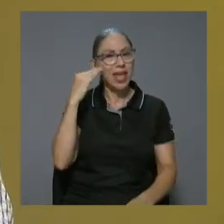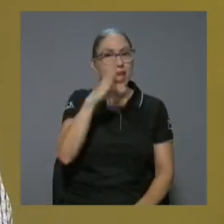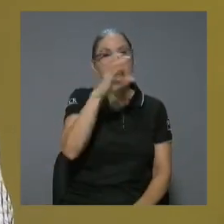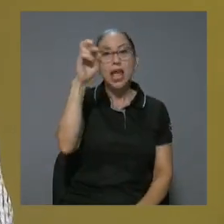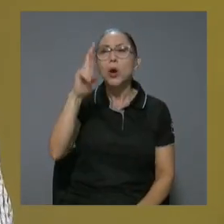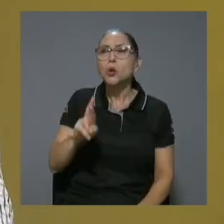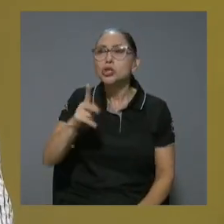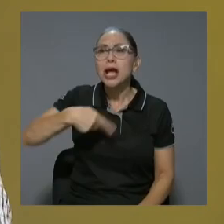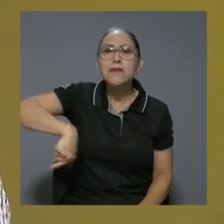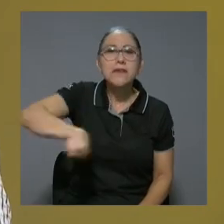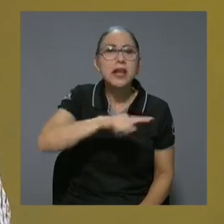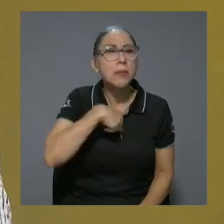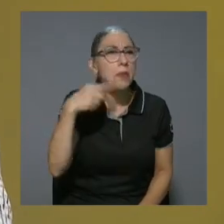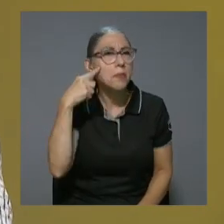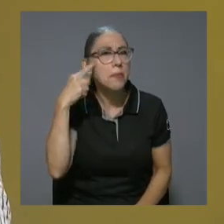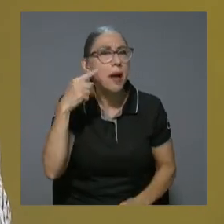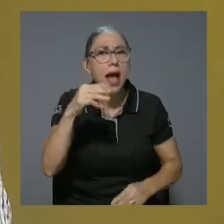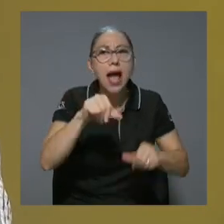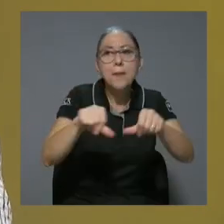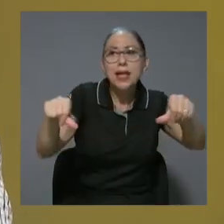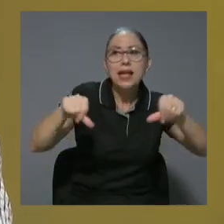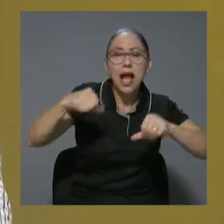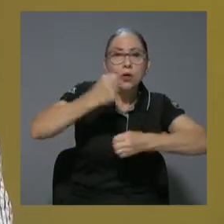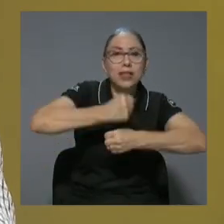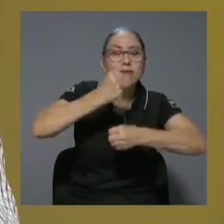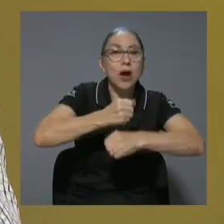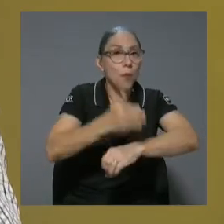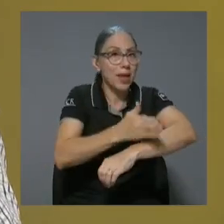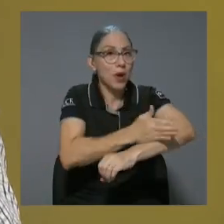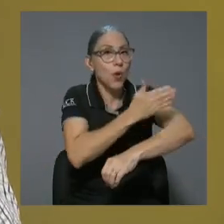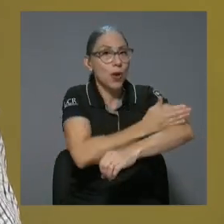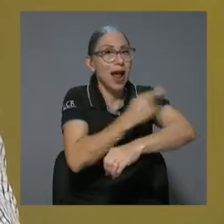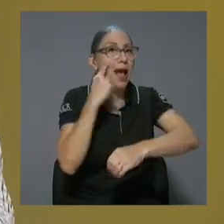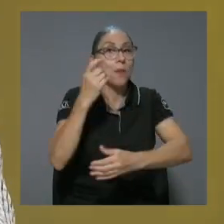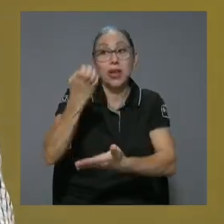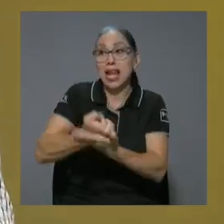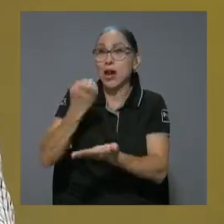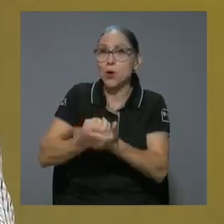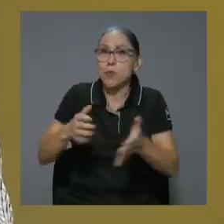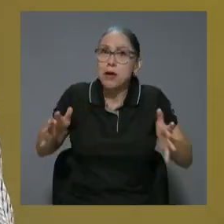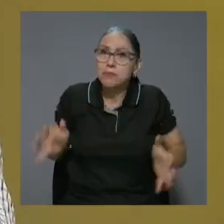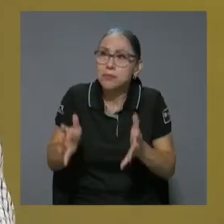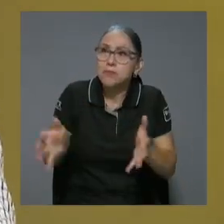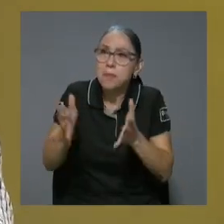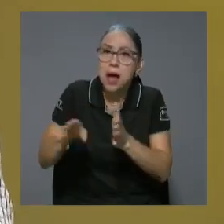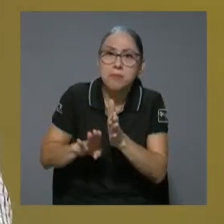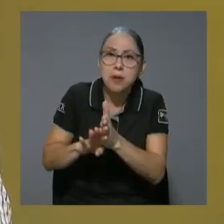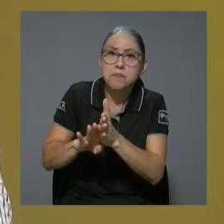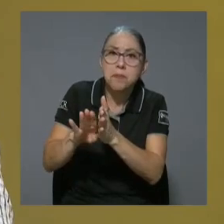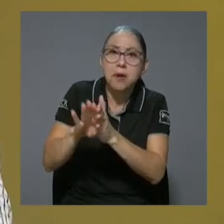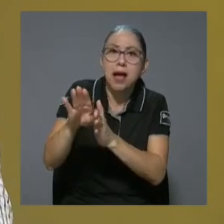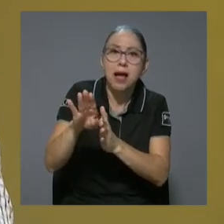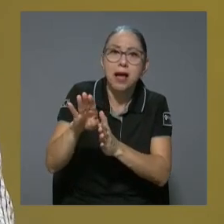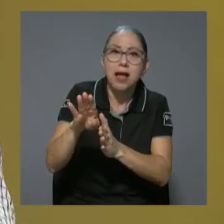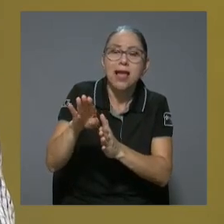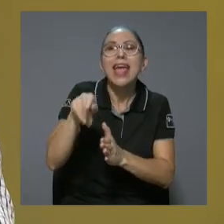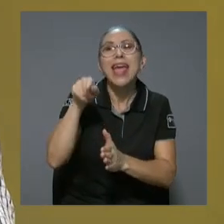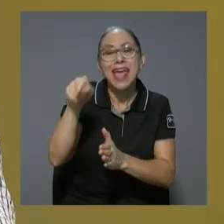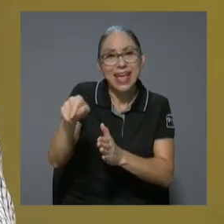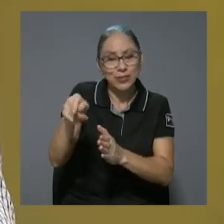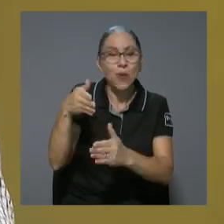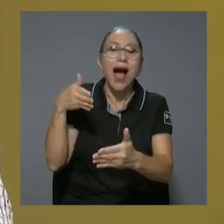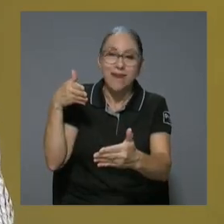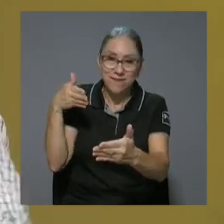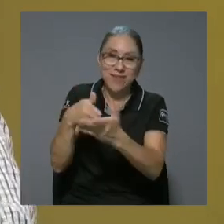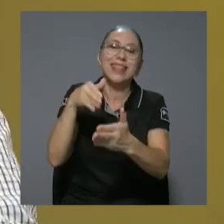impresión de que el mercado de trabajo mejora básicamente porque la economía se echa a andar y que empieza a crecer más rápidamente, ¿no? Y eso evidentemente afecta al mercado de